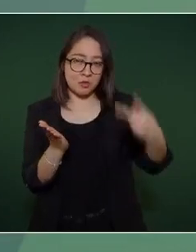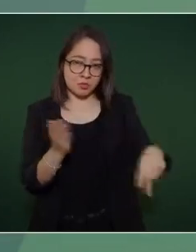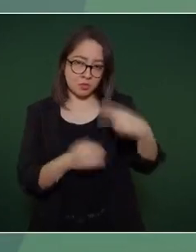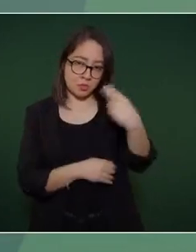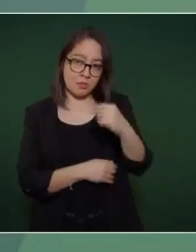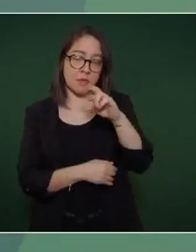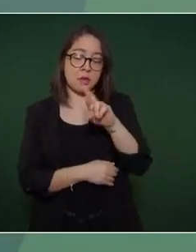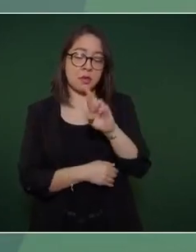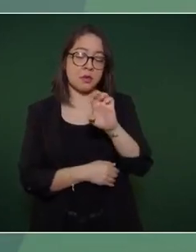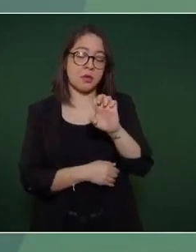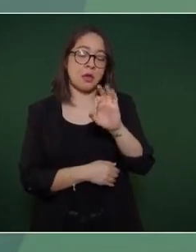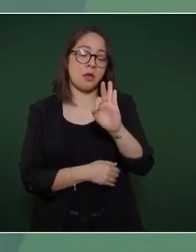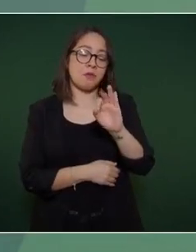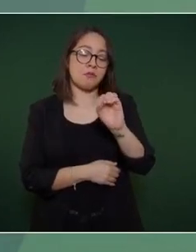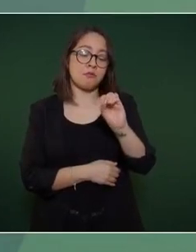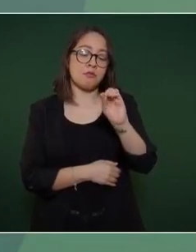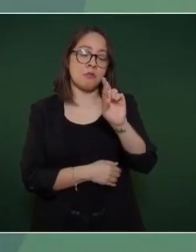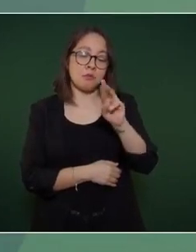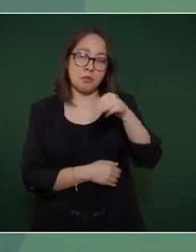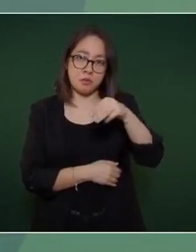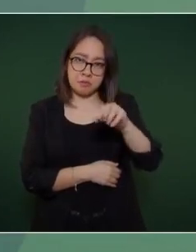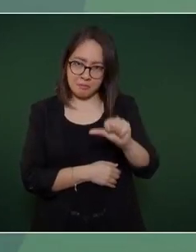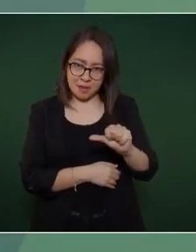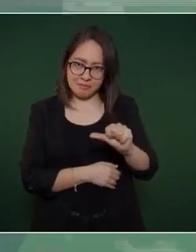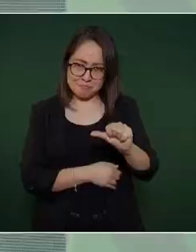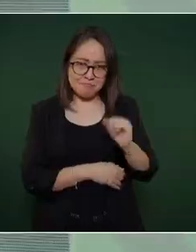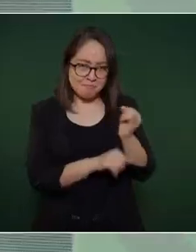y lo repito y lo repito, porque siempre también digo,